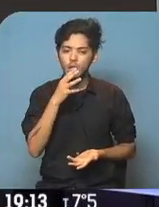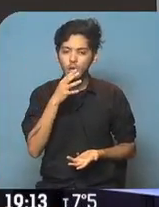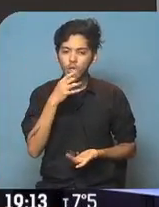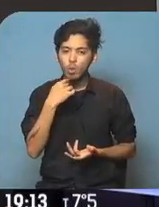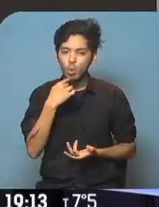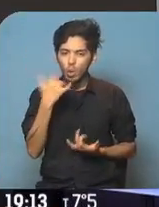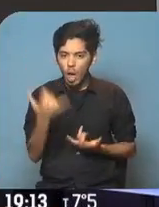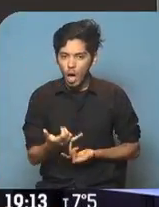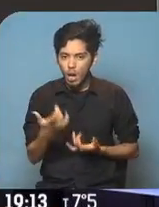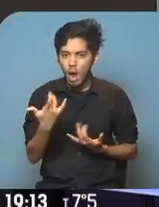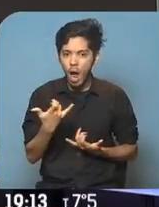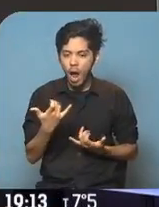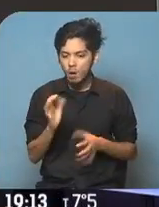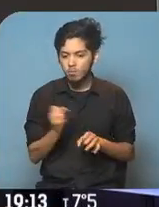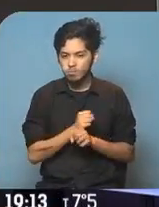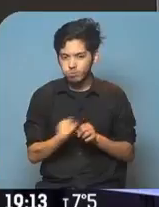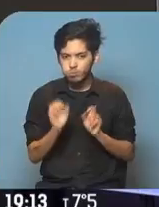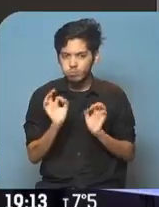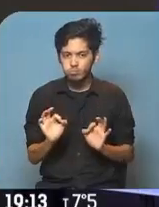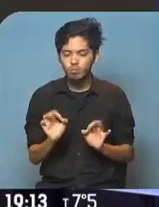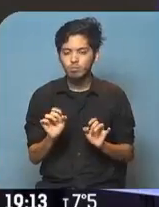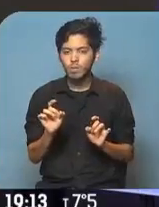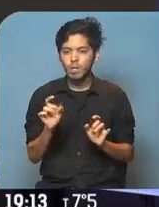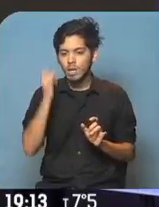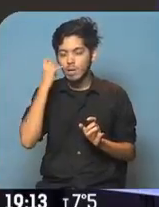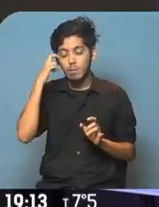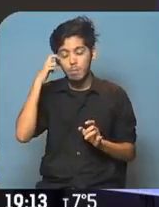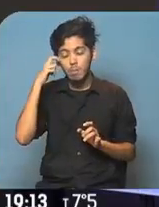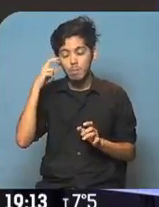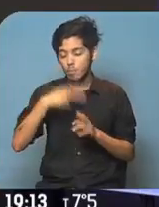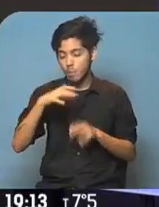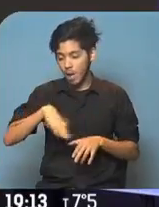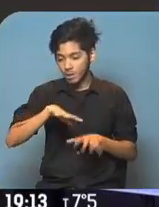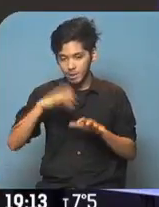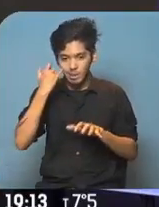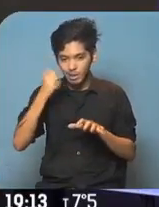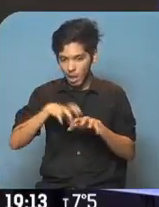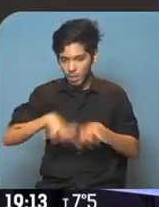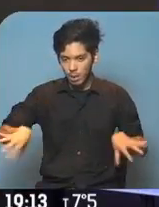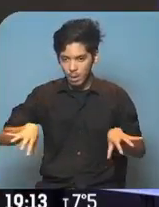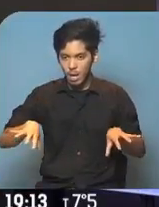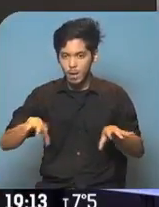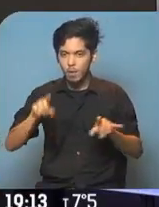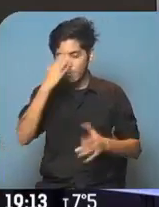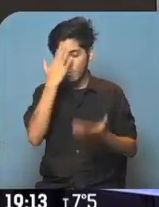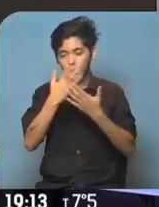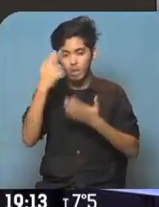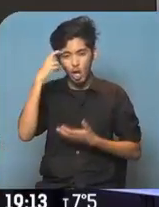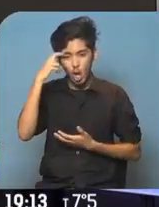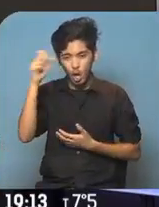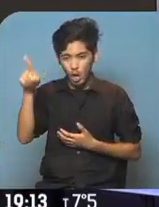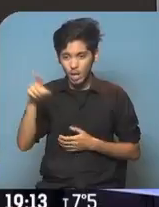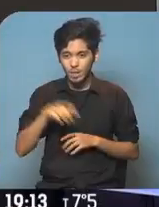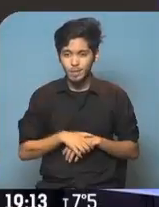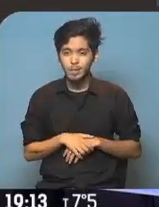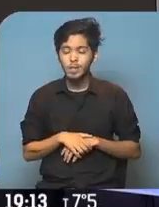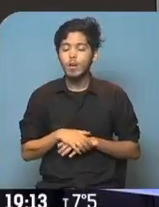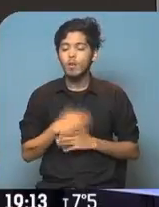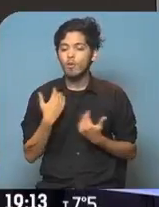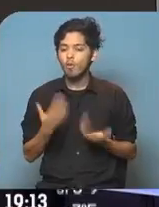Hay dictamen y la plaza ya está dividida. Allí, frente a la plaza del Congreso, fuera del edificio del Parlamento,